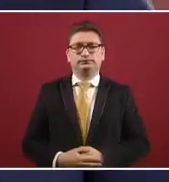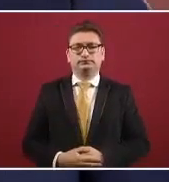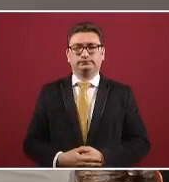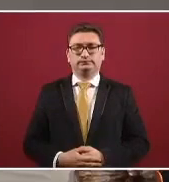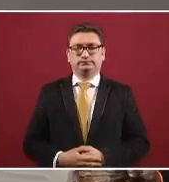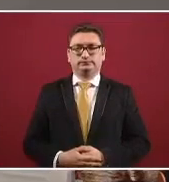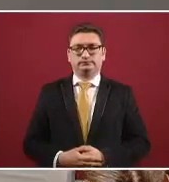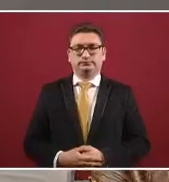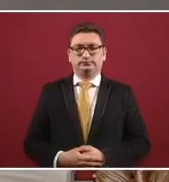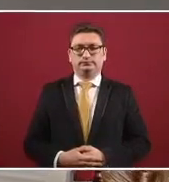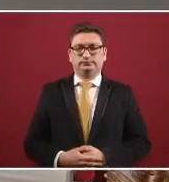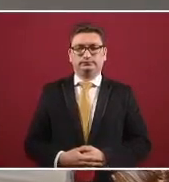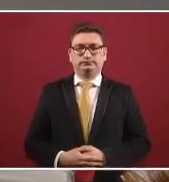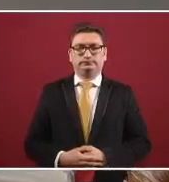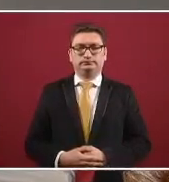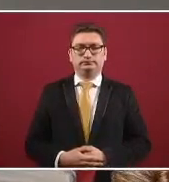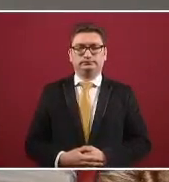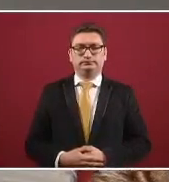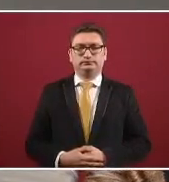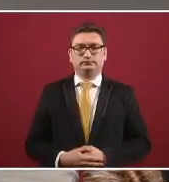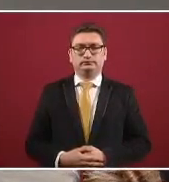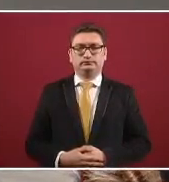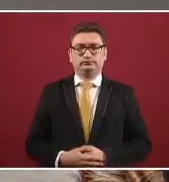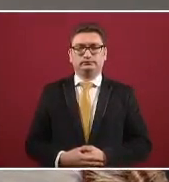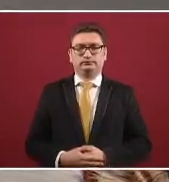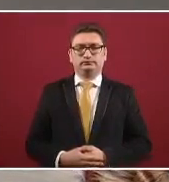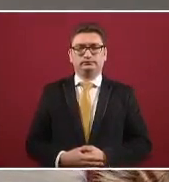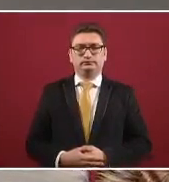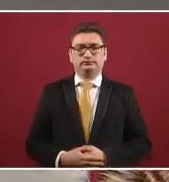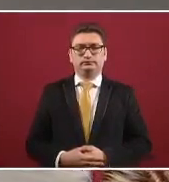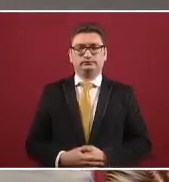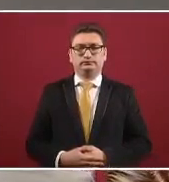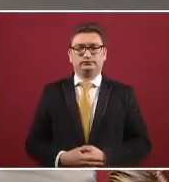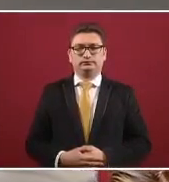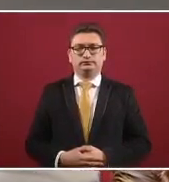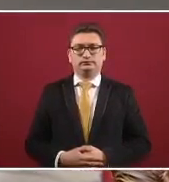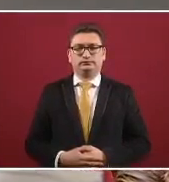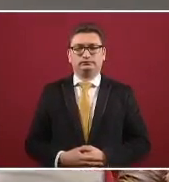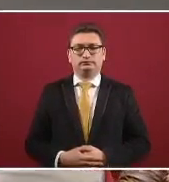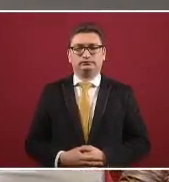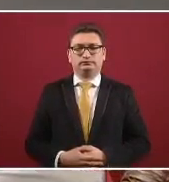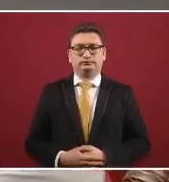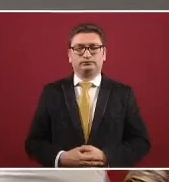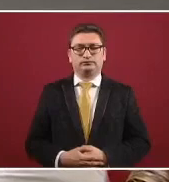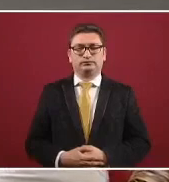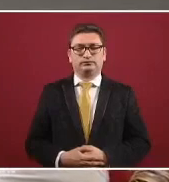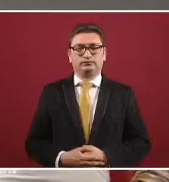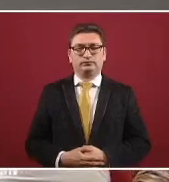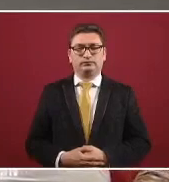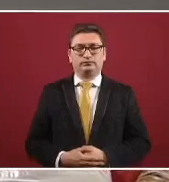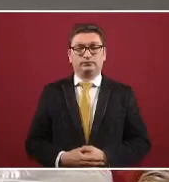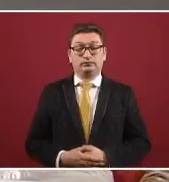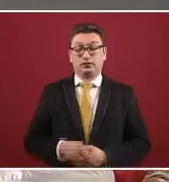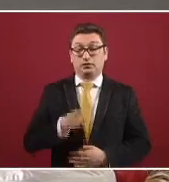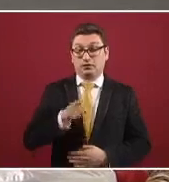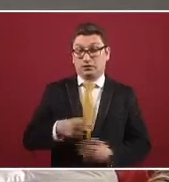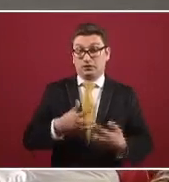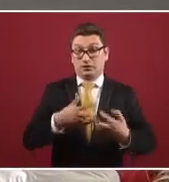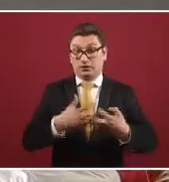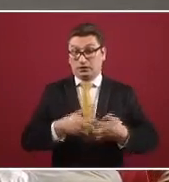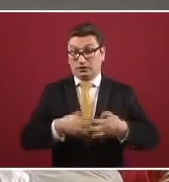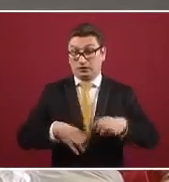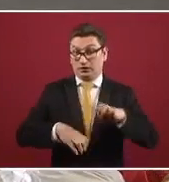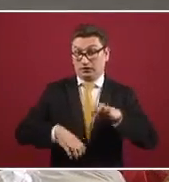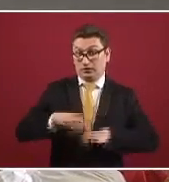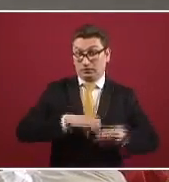y resolver problemas legales, porque hay una demanda de una de las empresas en contra del